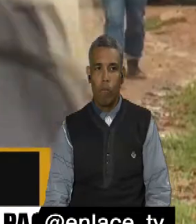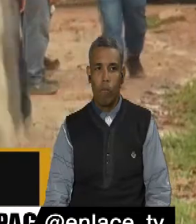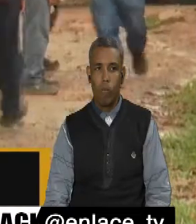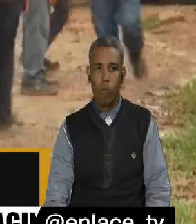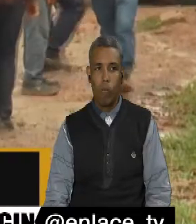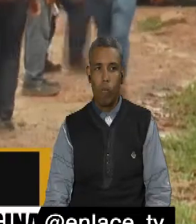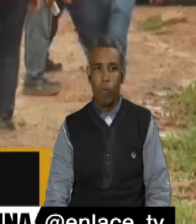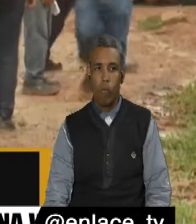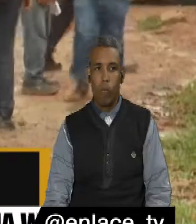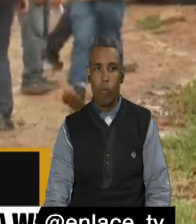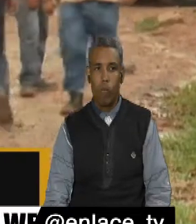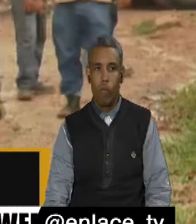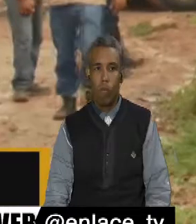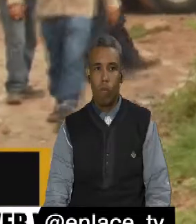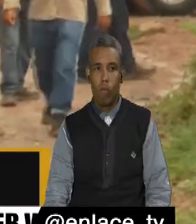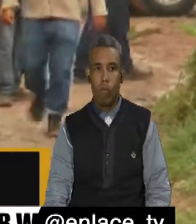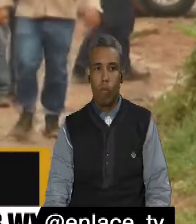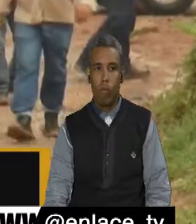tenemos o teníamos,